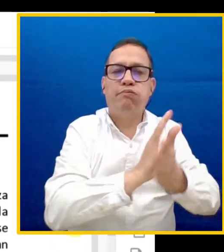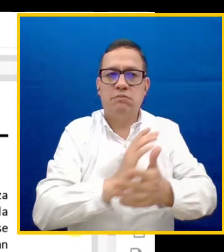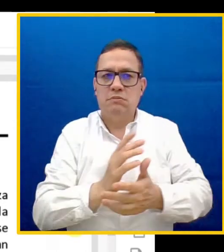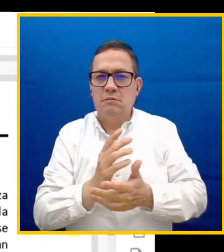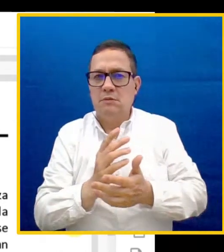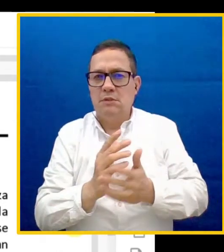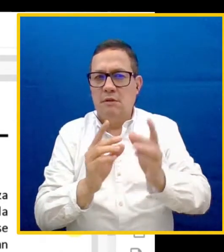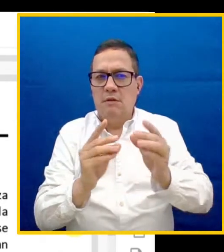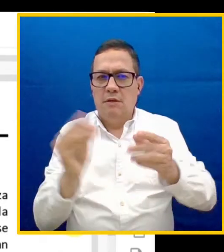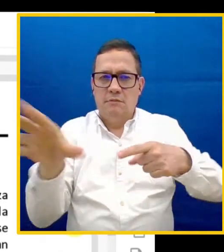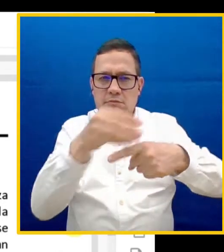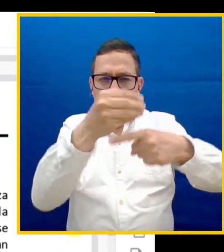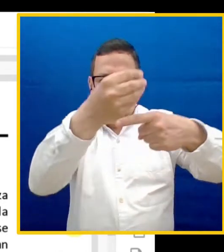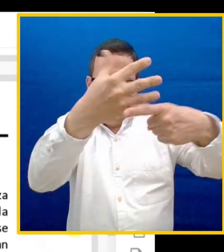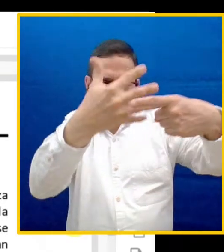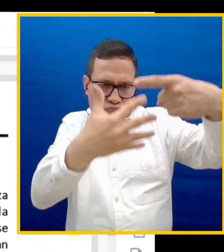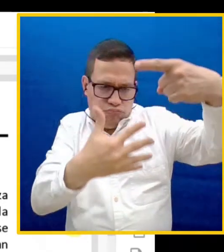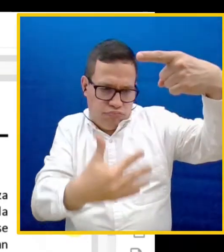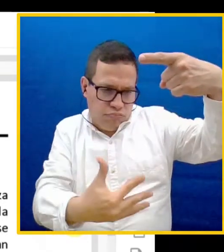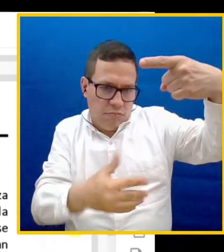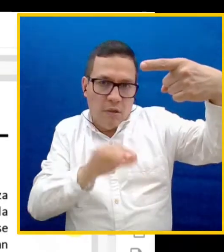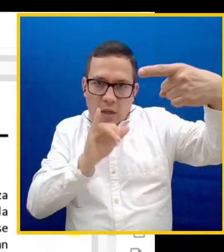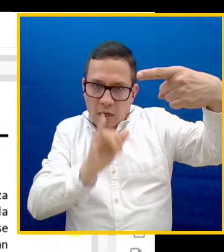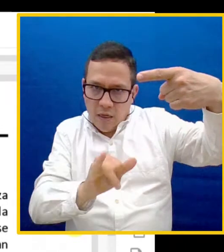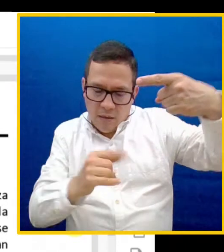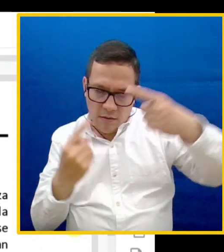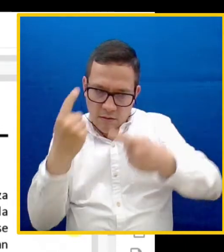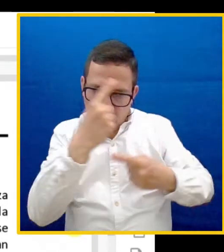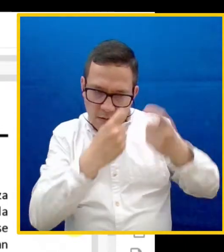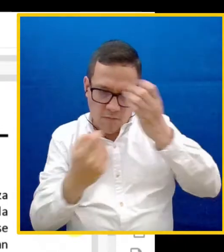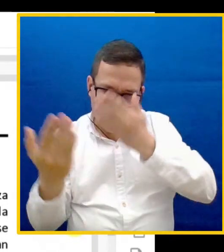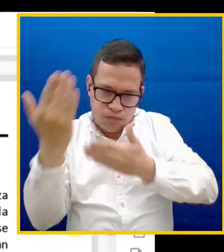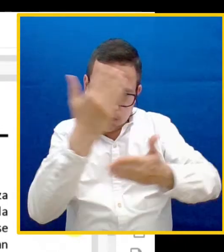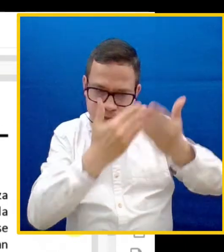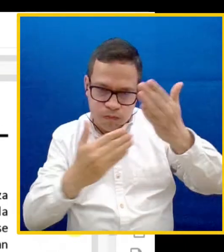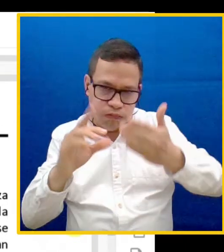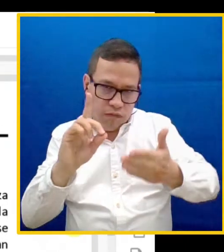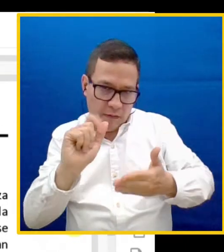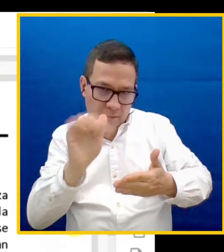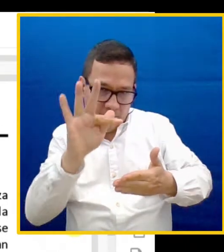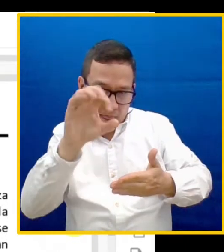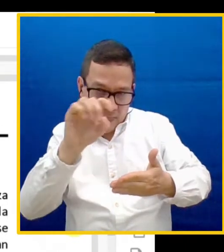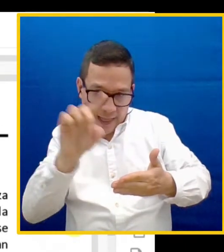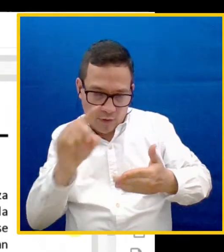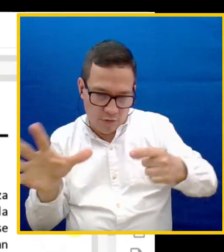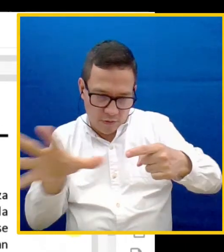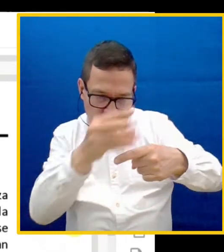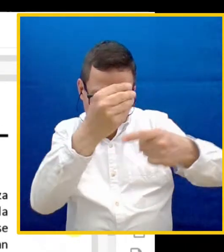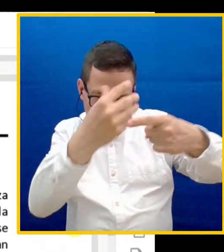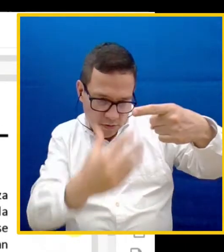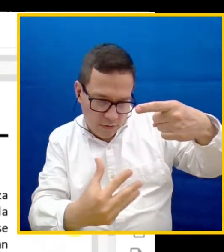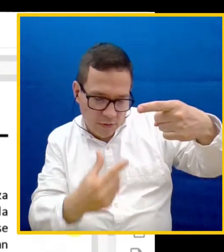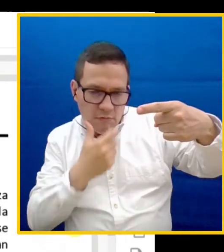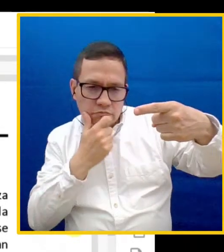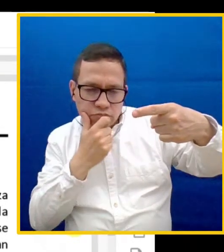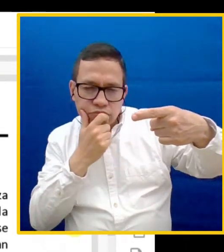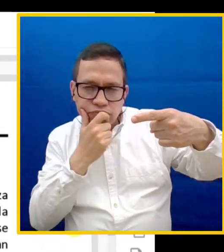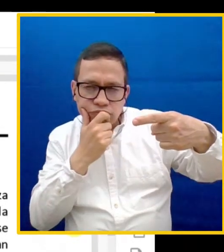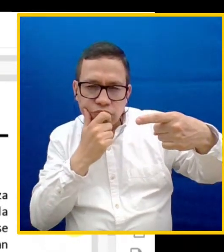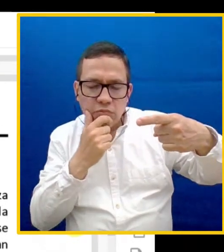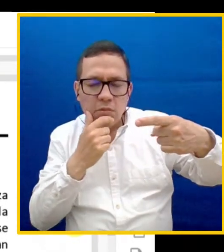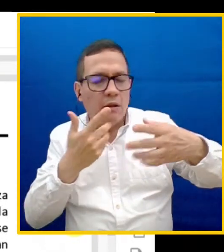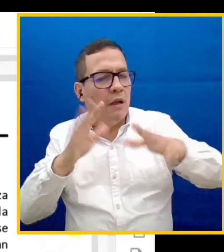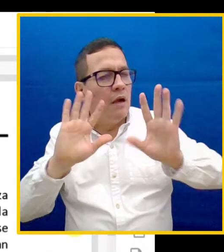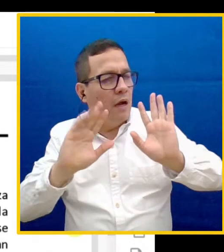Las conclusiones que se desprenden del análisis de esos datos se utilizan generalmente para probar hipótesis